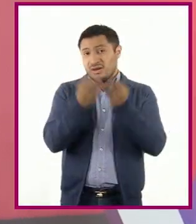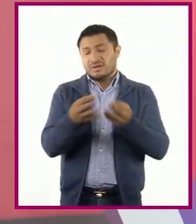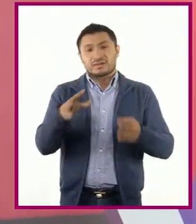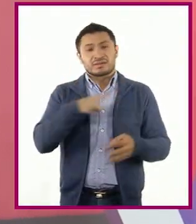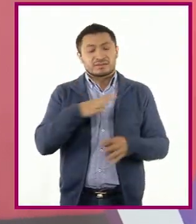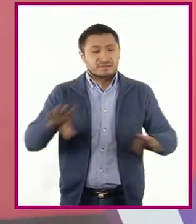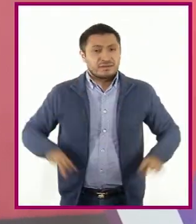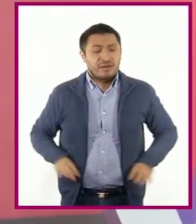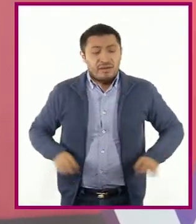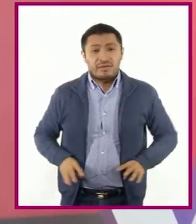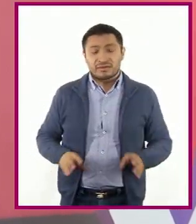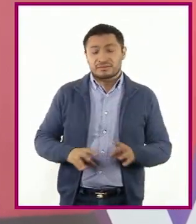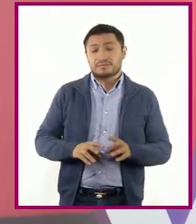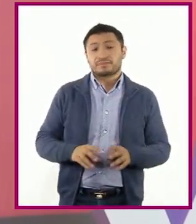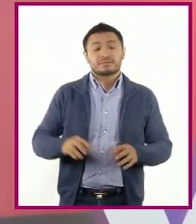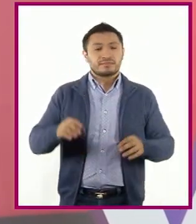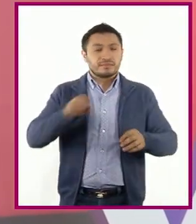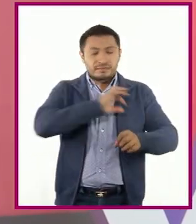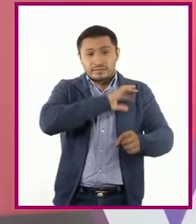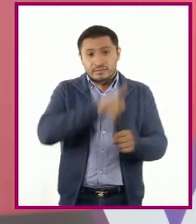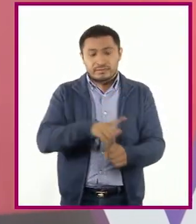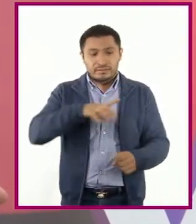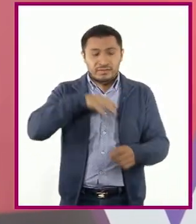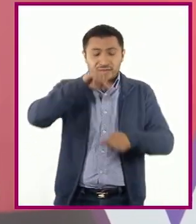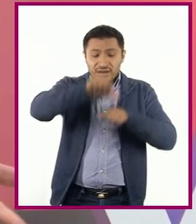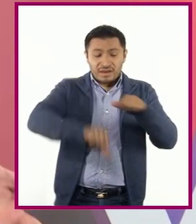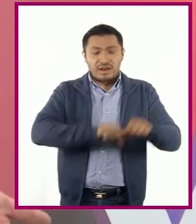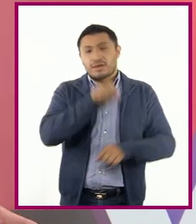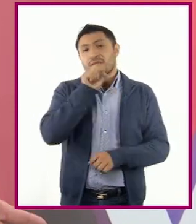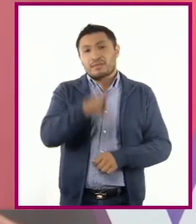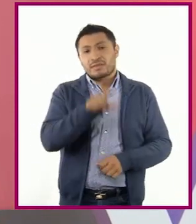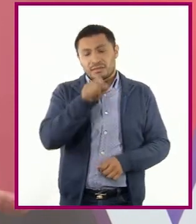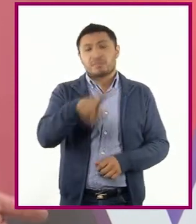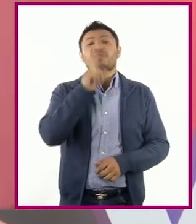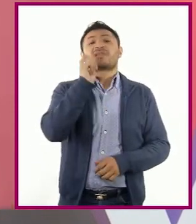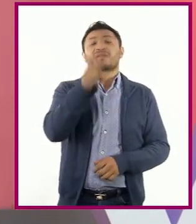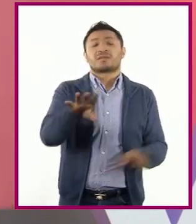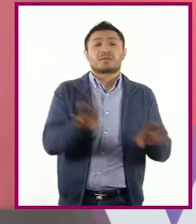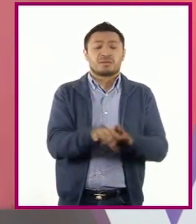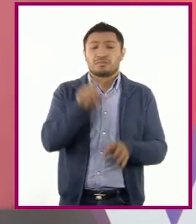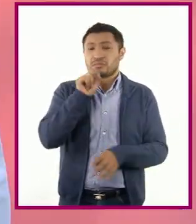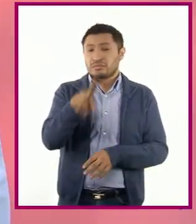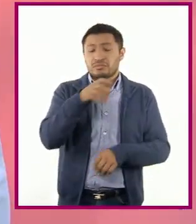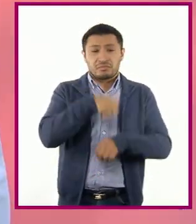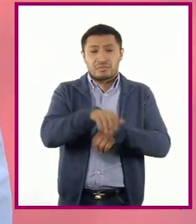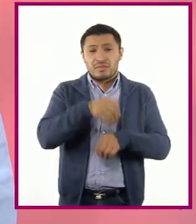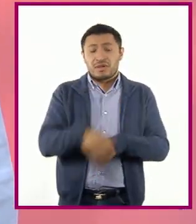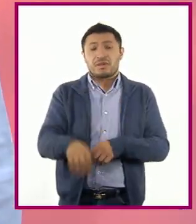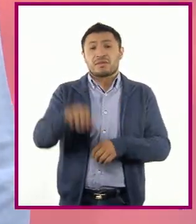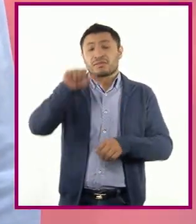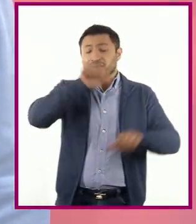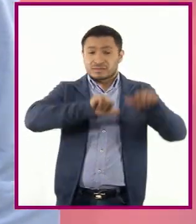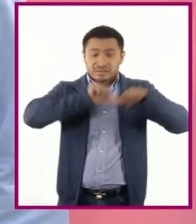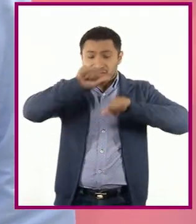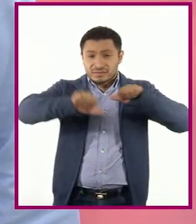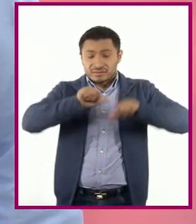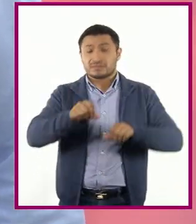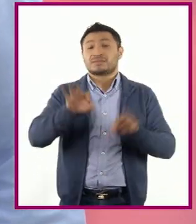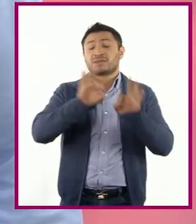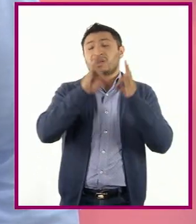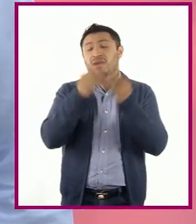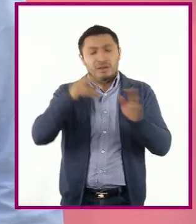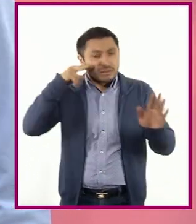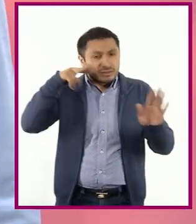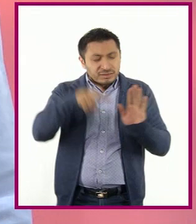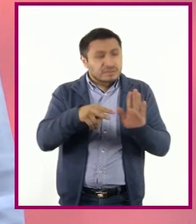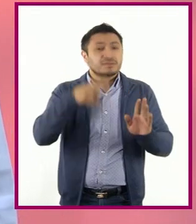elemento específico están conformados por átomos del mismo tipo, es decir, el mismo número atómico. Una forma de hacer visible